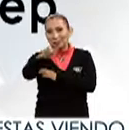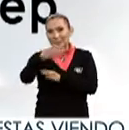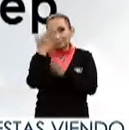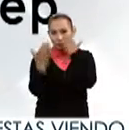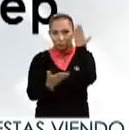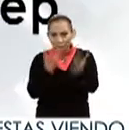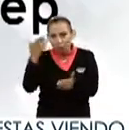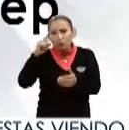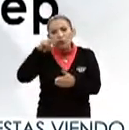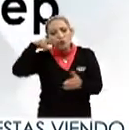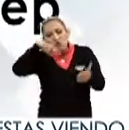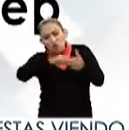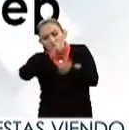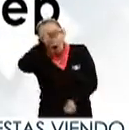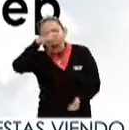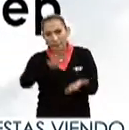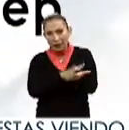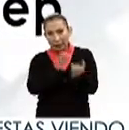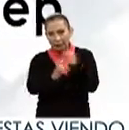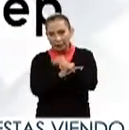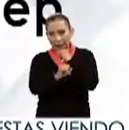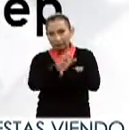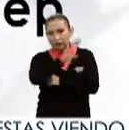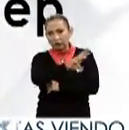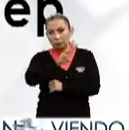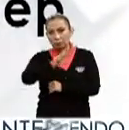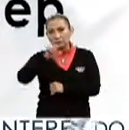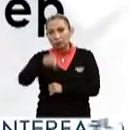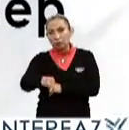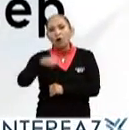2018-2019. Consúltalo en la página